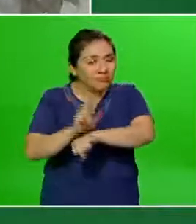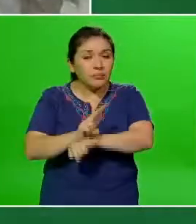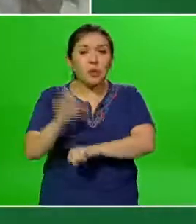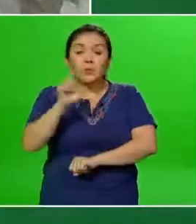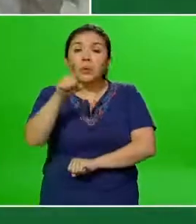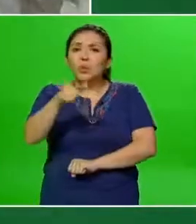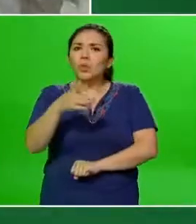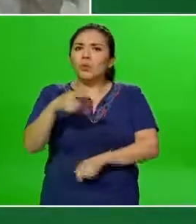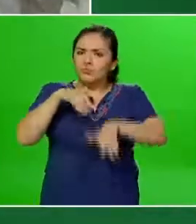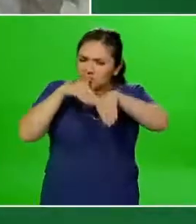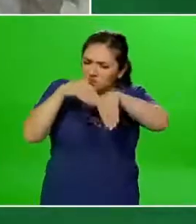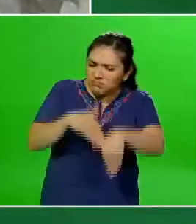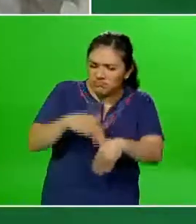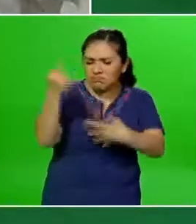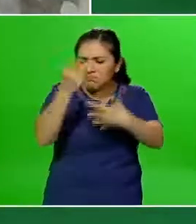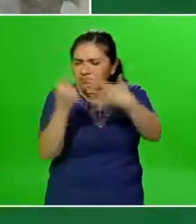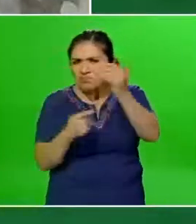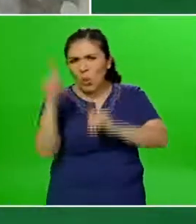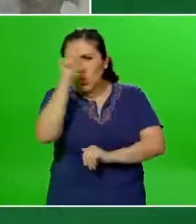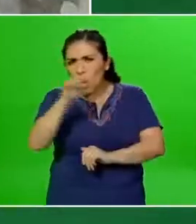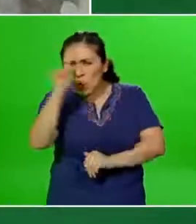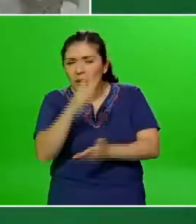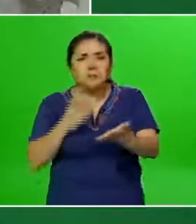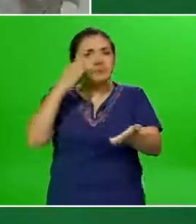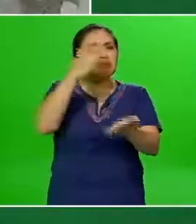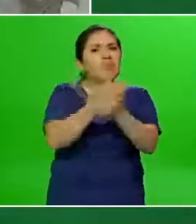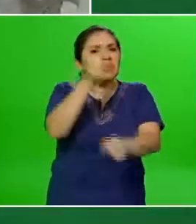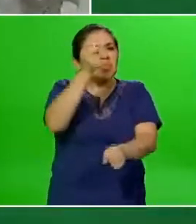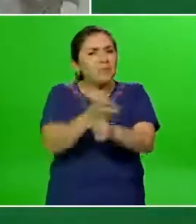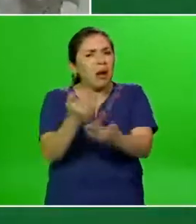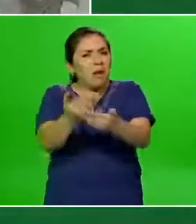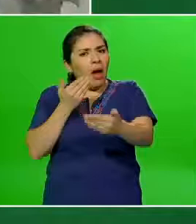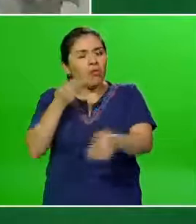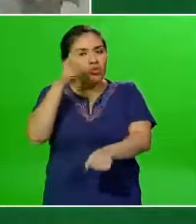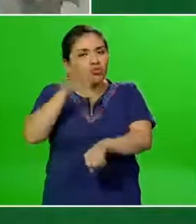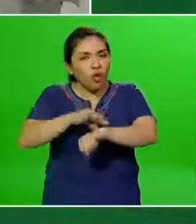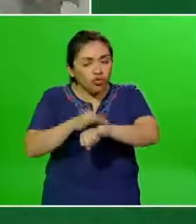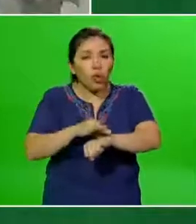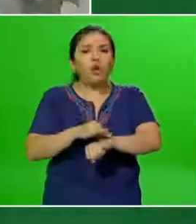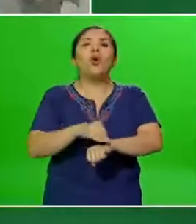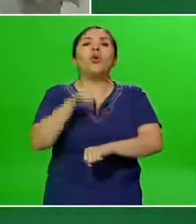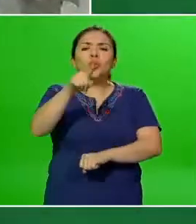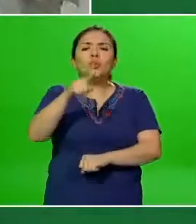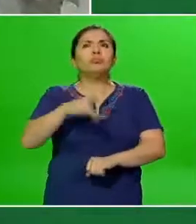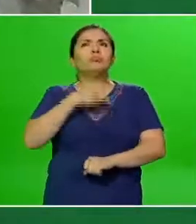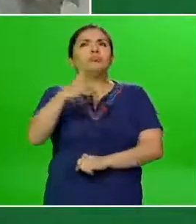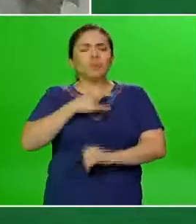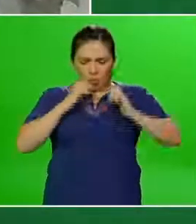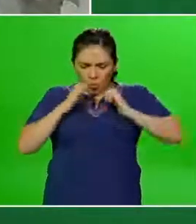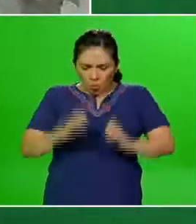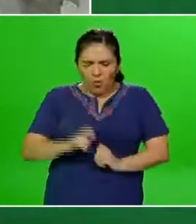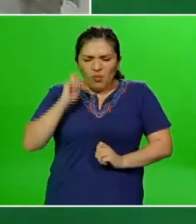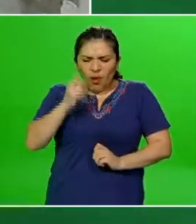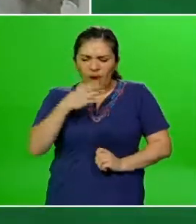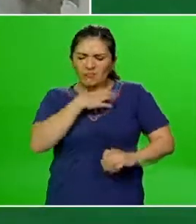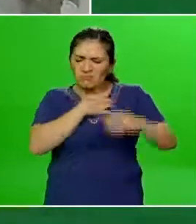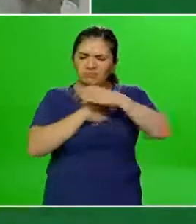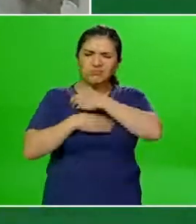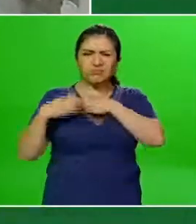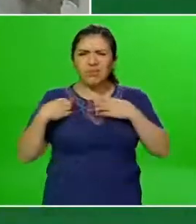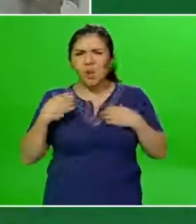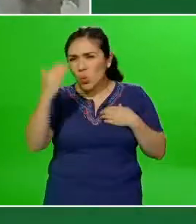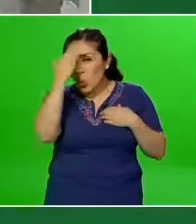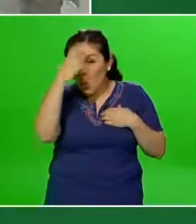nosotros seguimos las recomendaciones y acudimos tempranamente al médico, si nosotros nos hacemos caso, escuchamos nuestro cuerpo, podemos tener